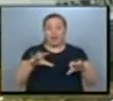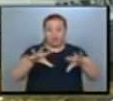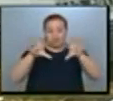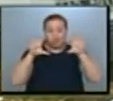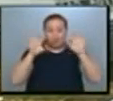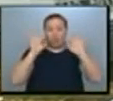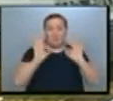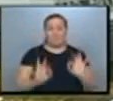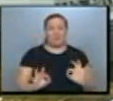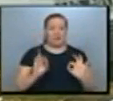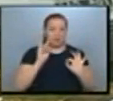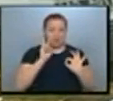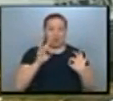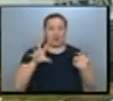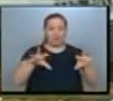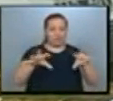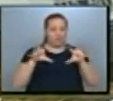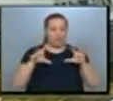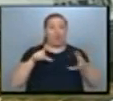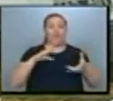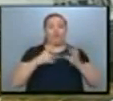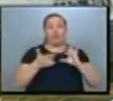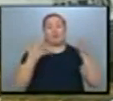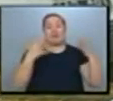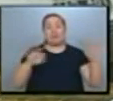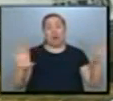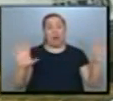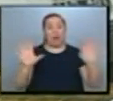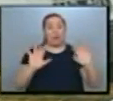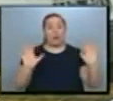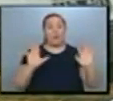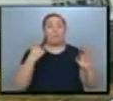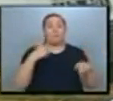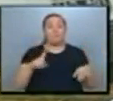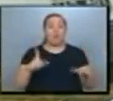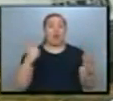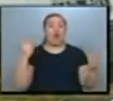airbags que se activaron. En ese sentido no les pasó nada. Pero el golpe fue fuerte. Rompe.